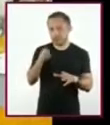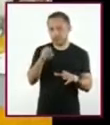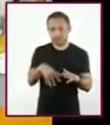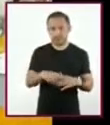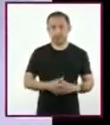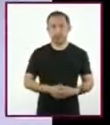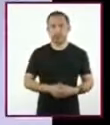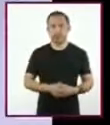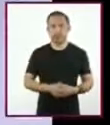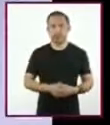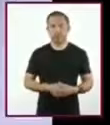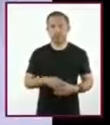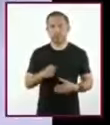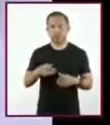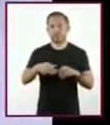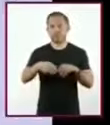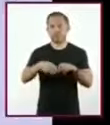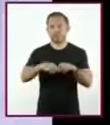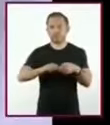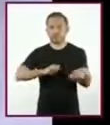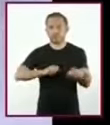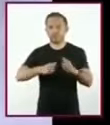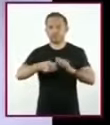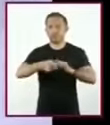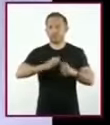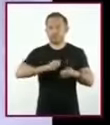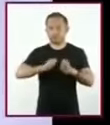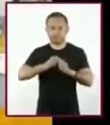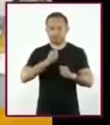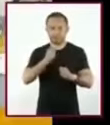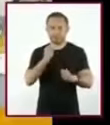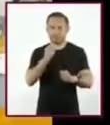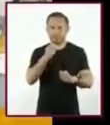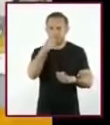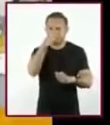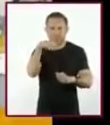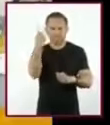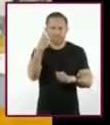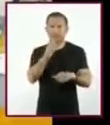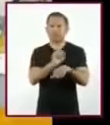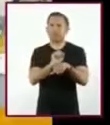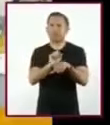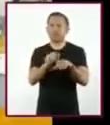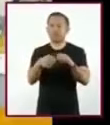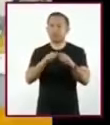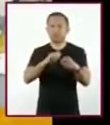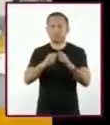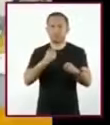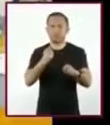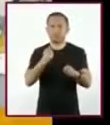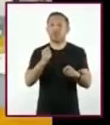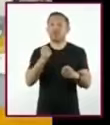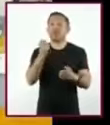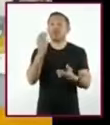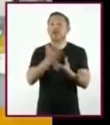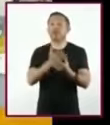Vamos a trozarla. Así de simple. Y a montar nuestros